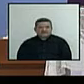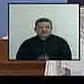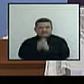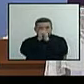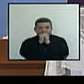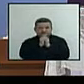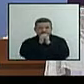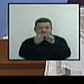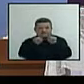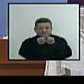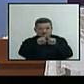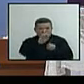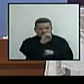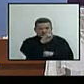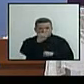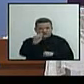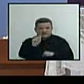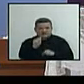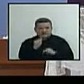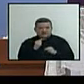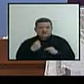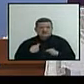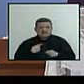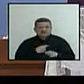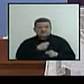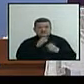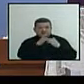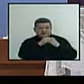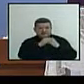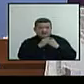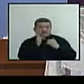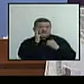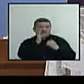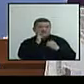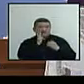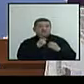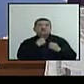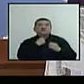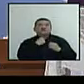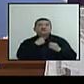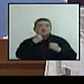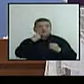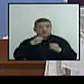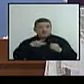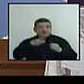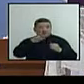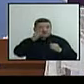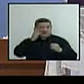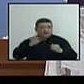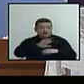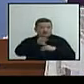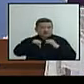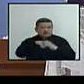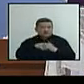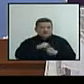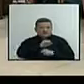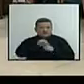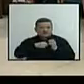Oren, hermanas y hermanos, para que nuestro sacrificio sea agradable a Dios Padre